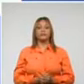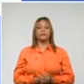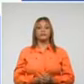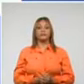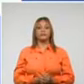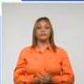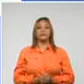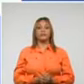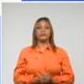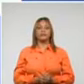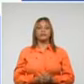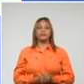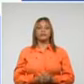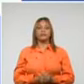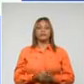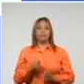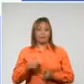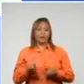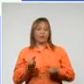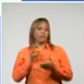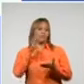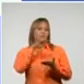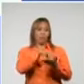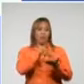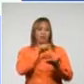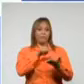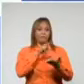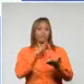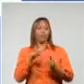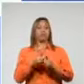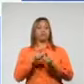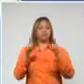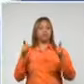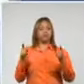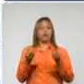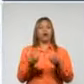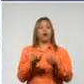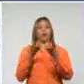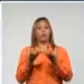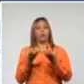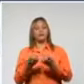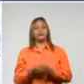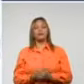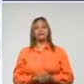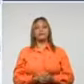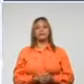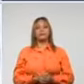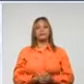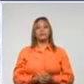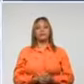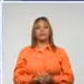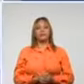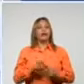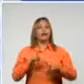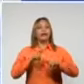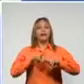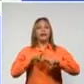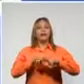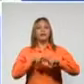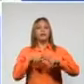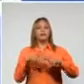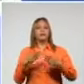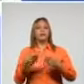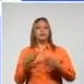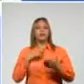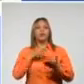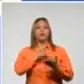indiscutiblemente en estos lugares pues es mucho mayor el riesgo. Ahora sí, Lilian, en el caso de La Habana, por áreas